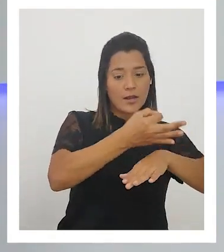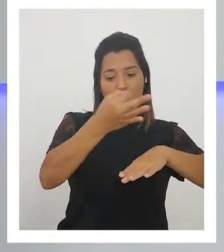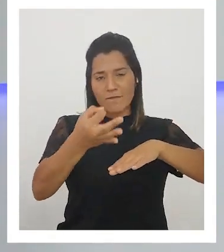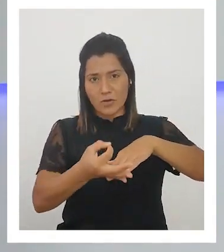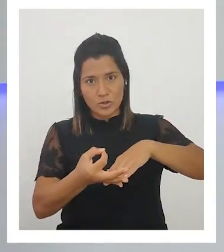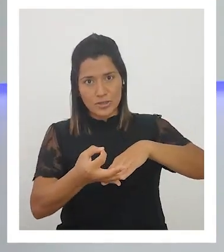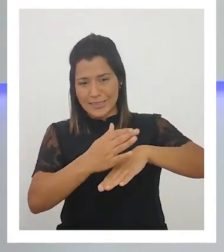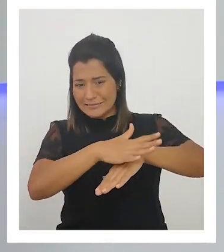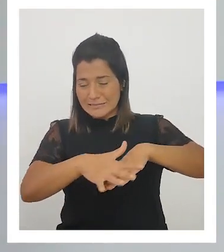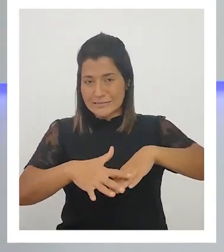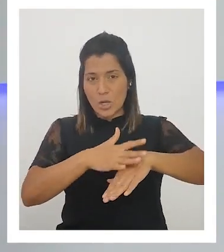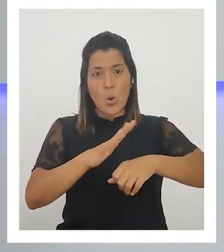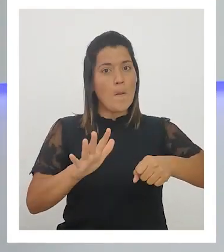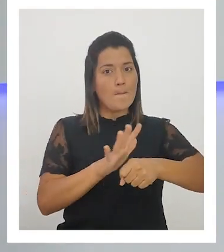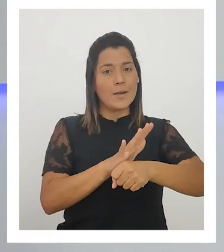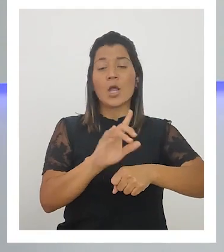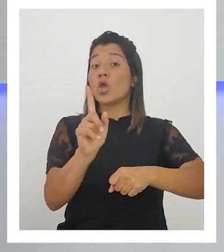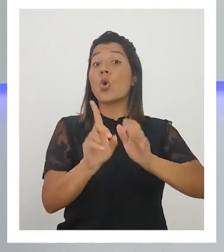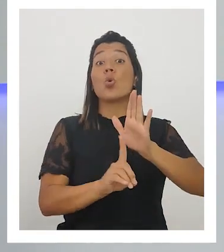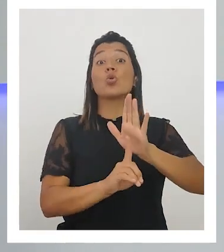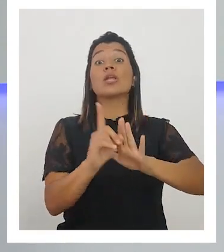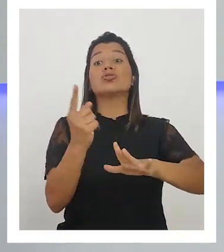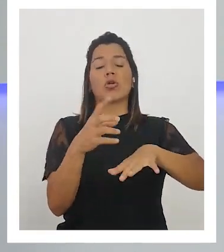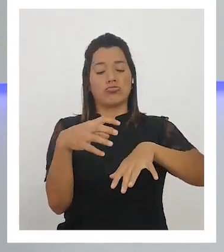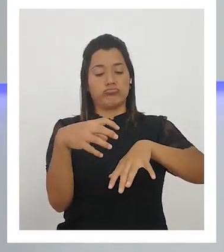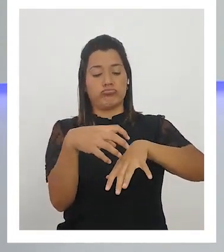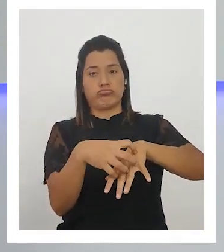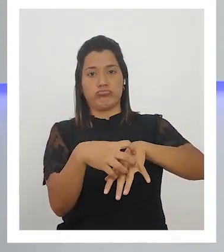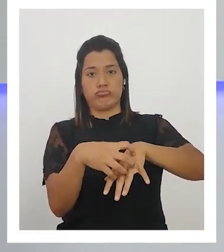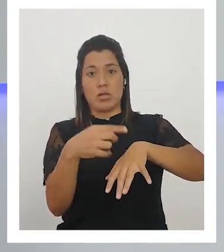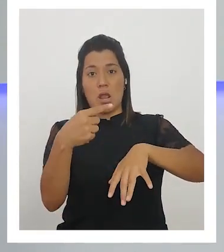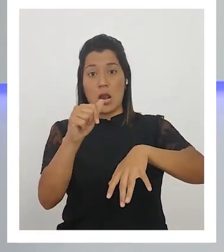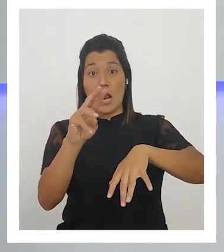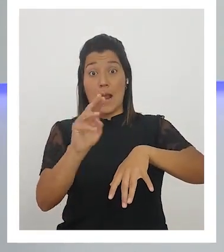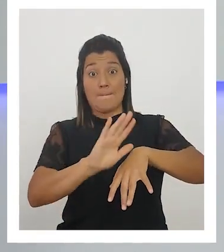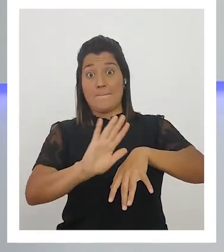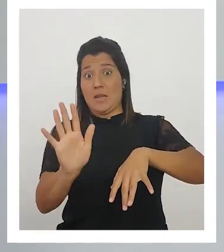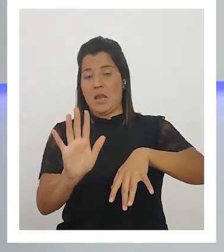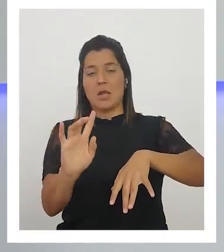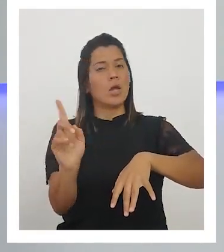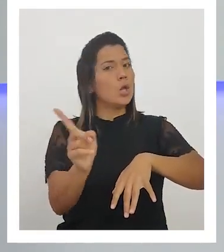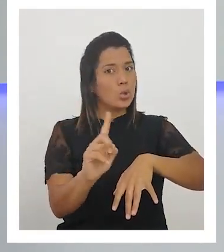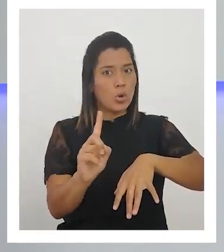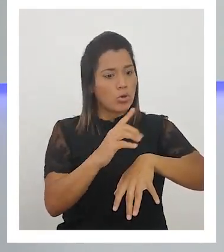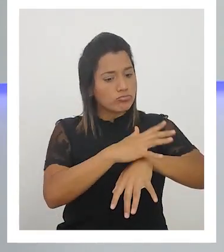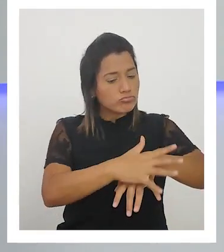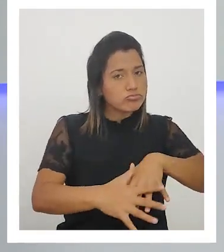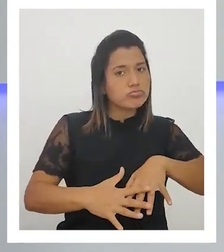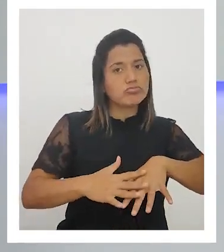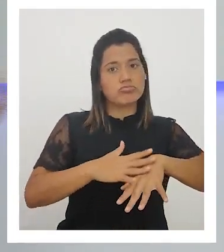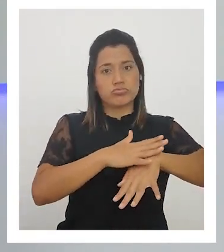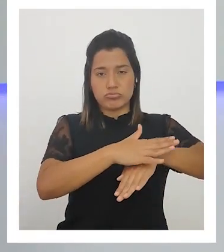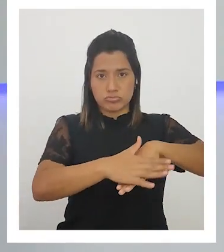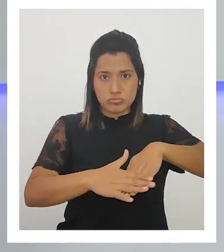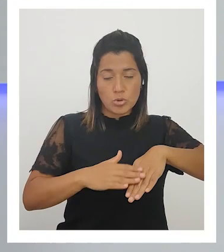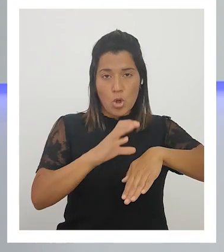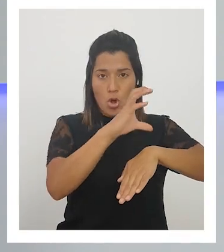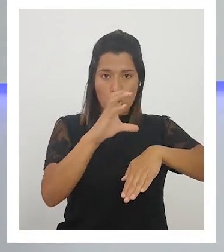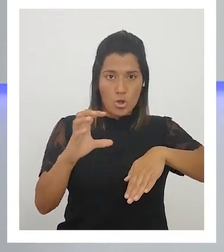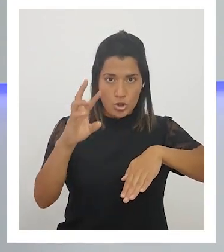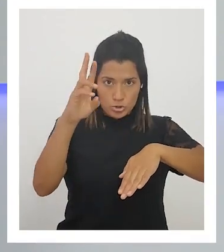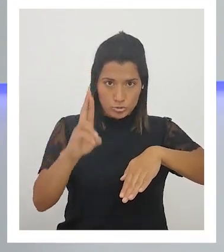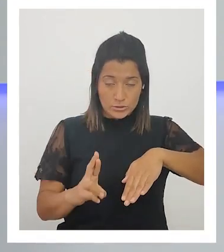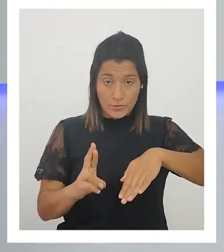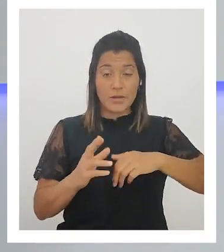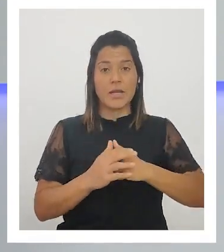sea un desarrollo solamente de la región central o del gran área metropolitana, sino de todas las regiones,